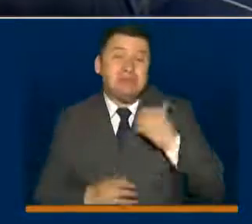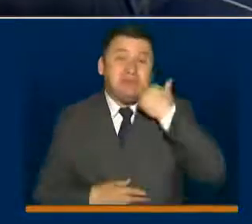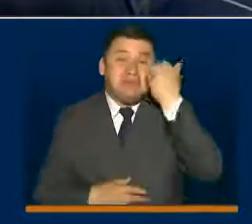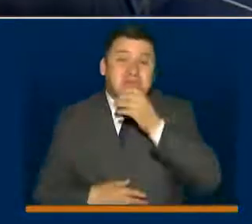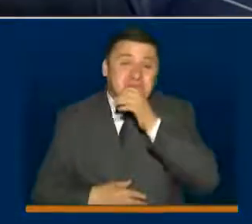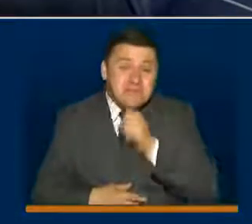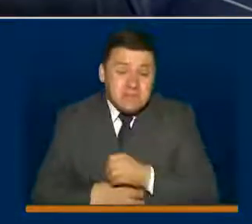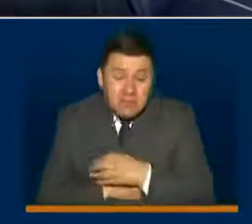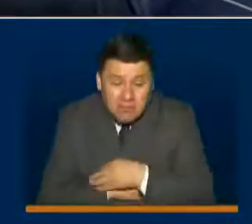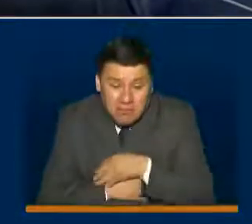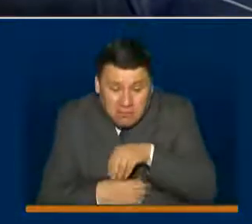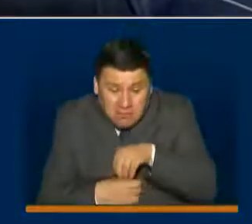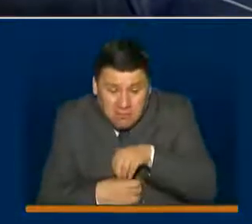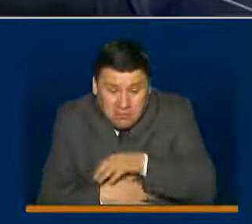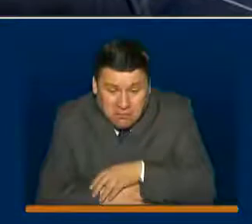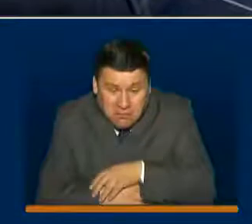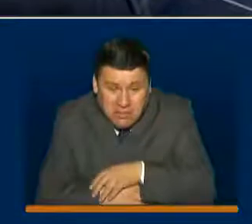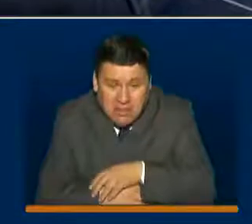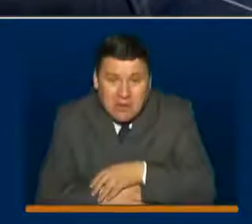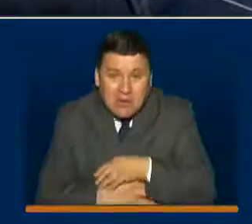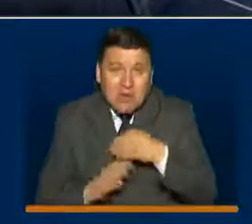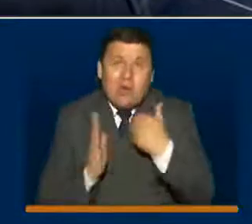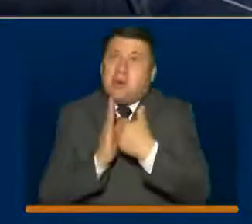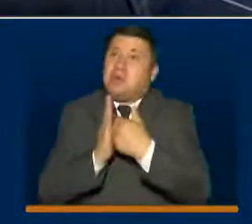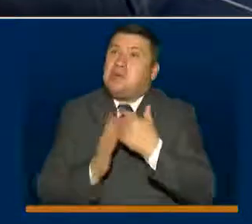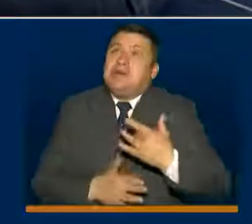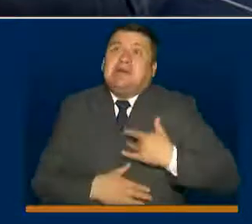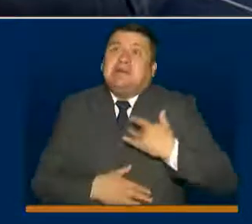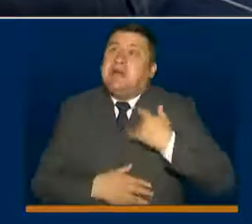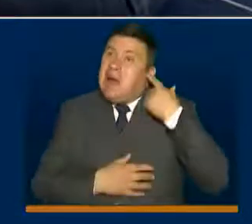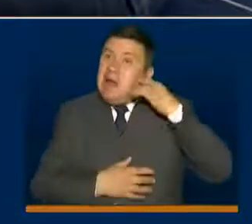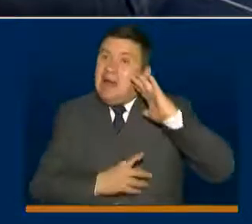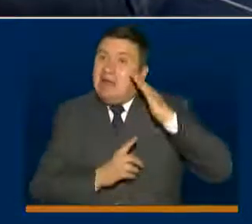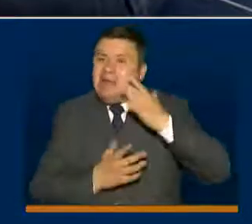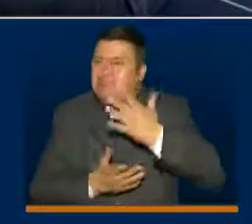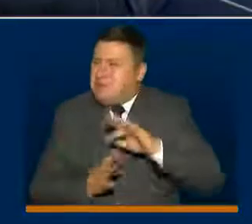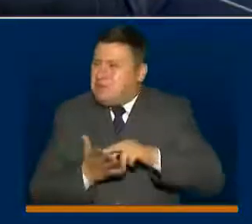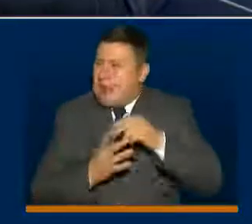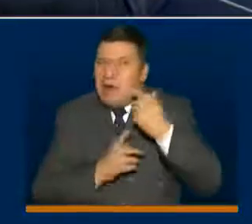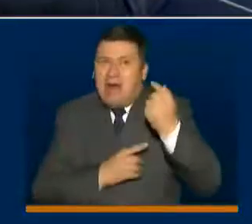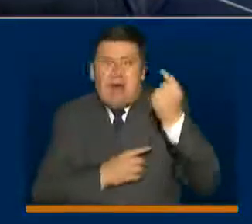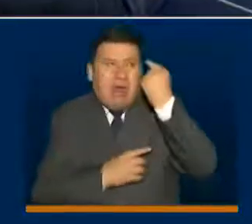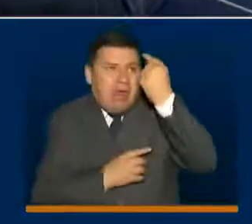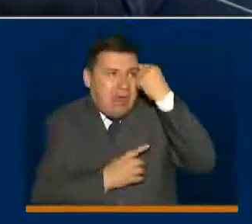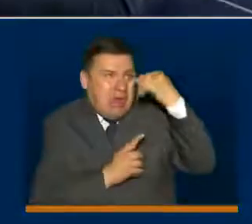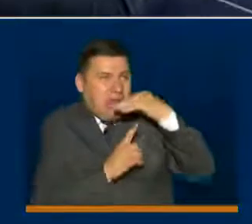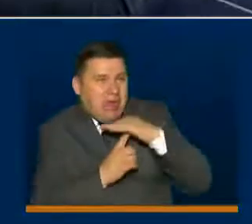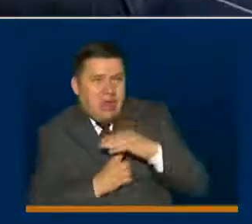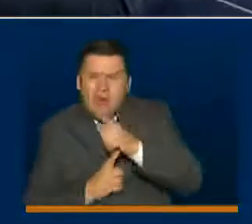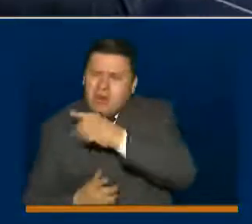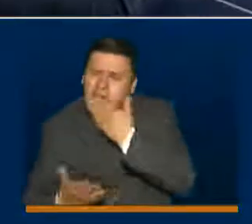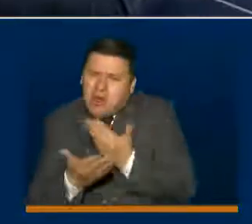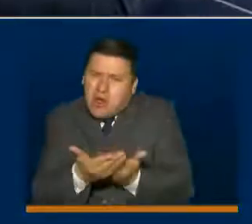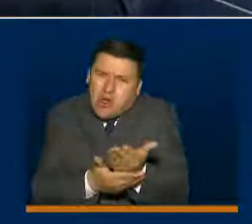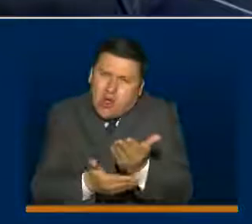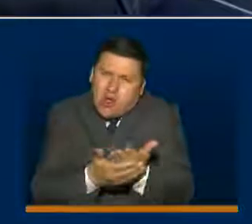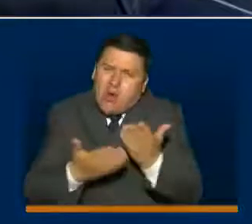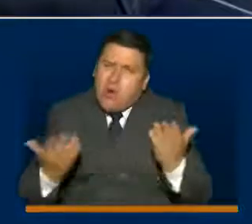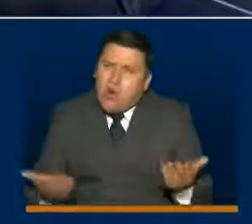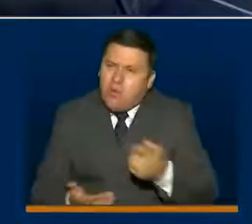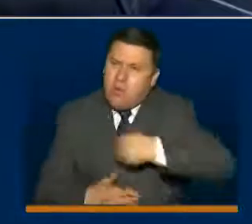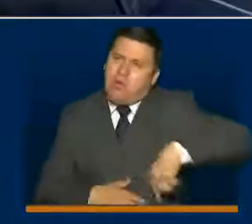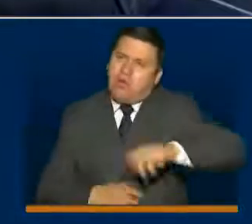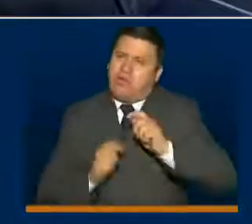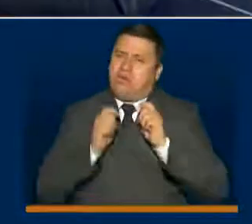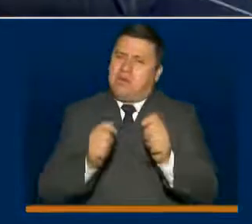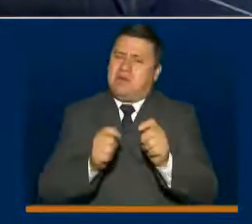adultos mayores que con justificación se han sentido en una situación de tedio, ¿qué recomendaciones podría darle